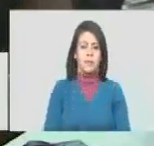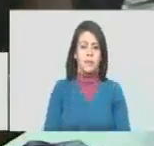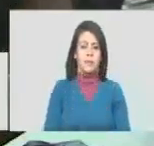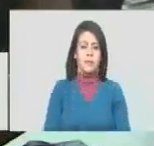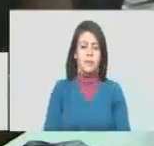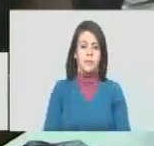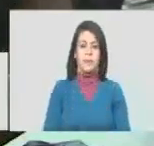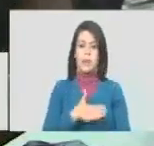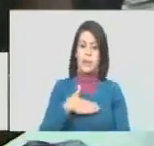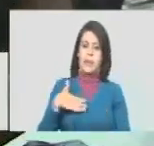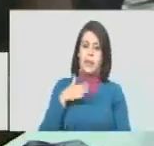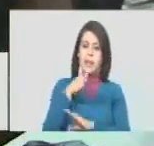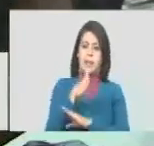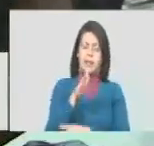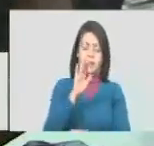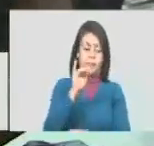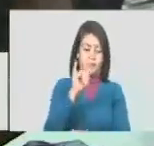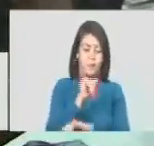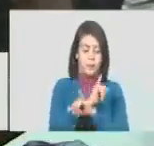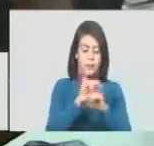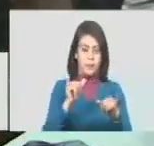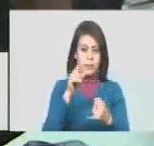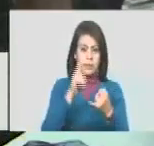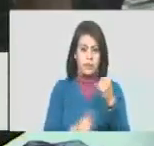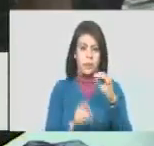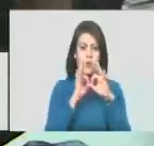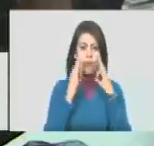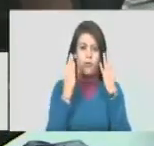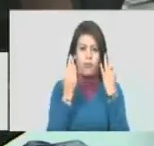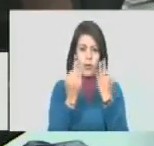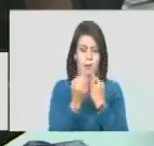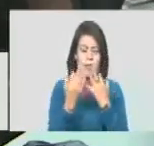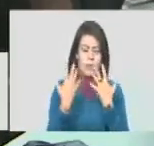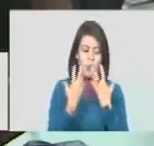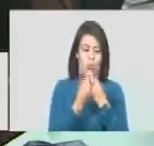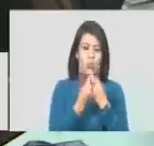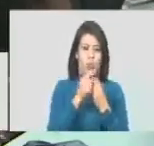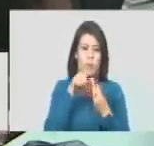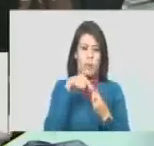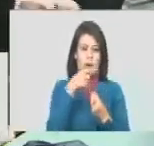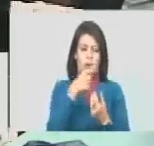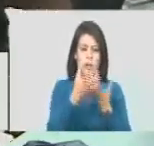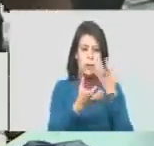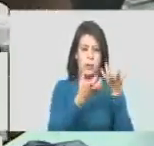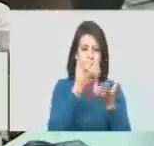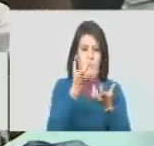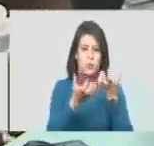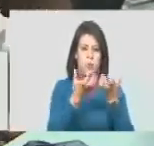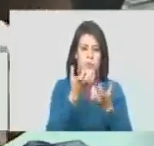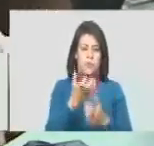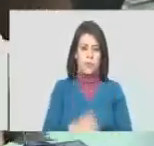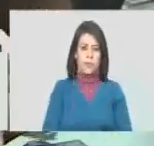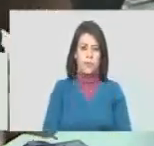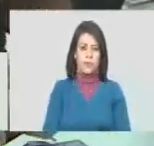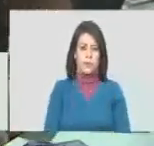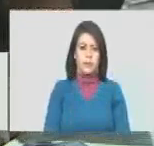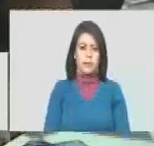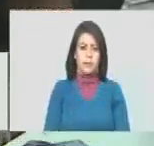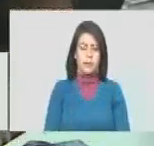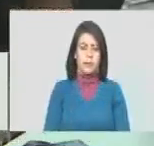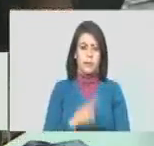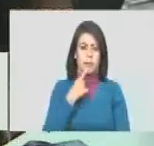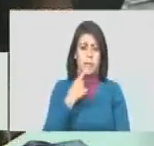Quien quiera ir a despedirlo, ahí está su familia. Él mañana va a ser cremado. Me